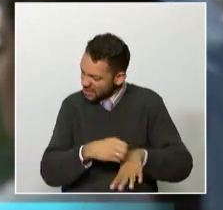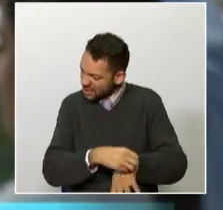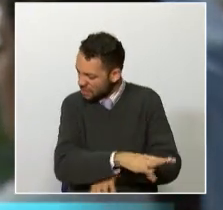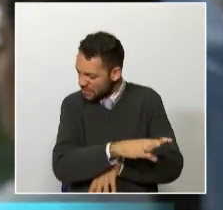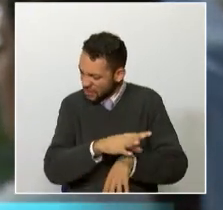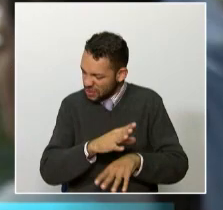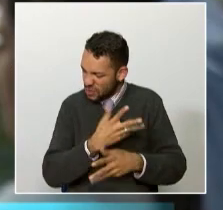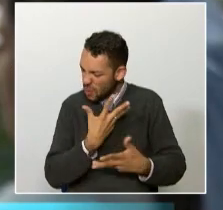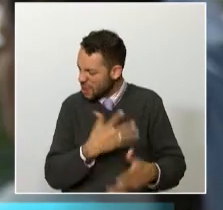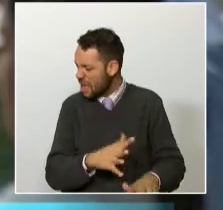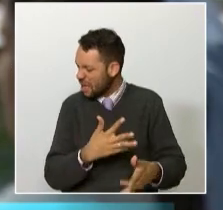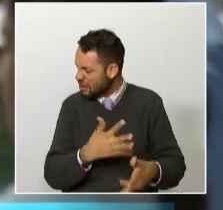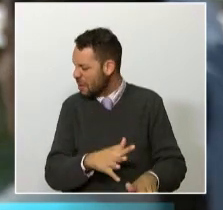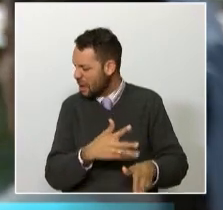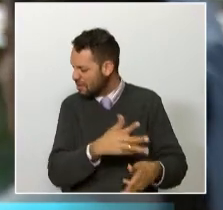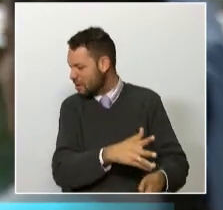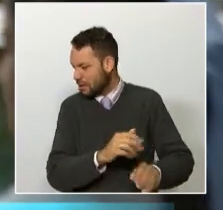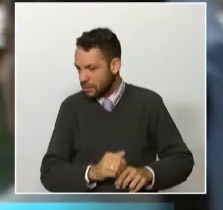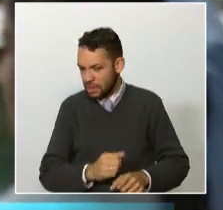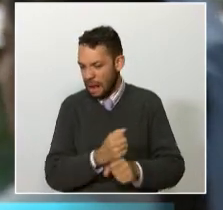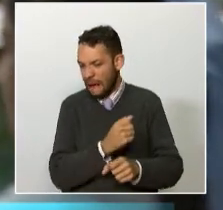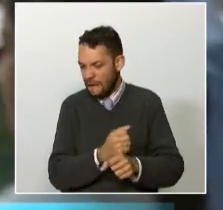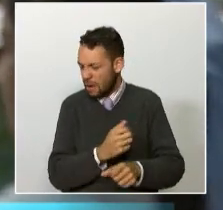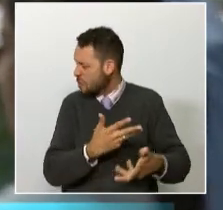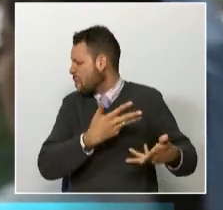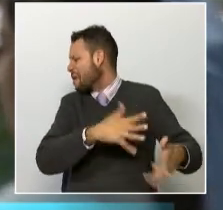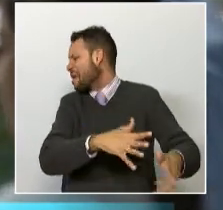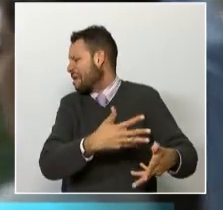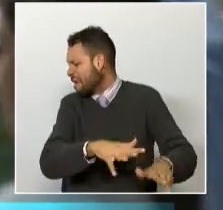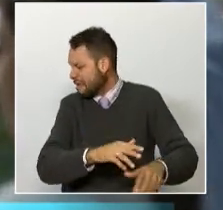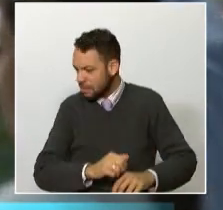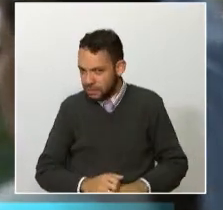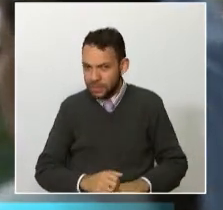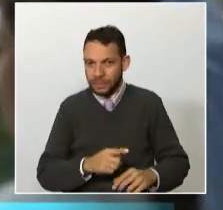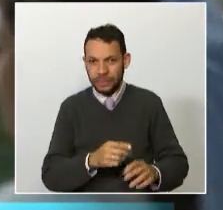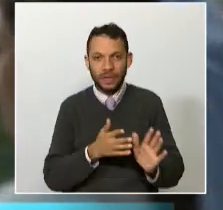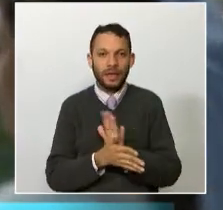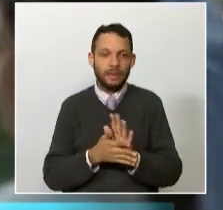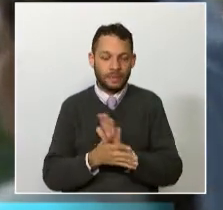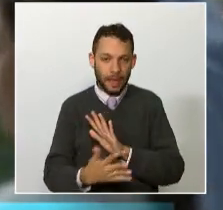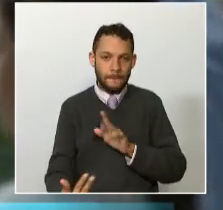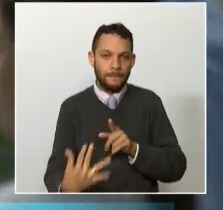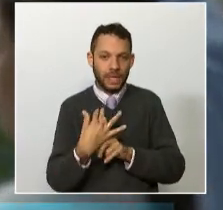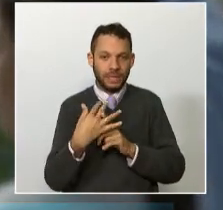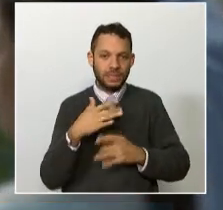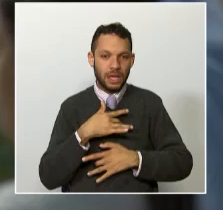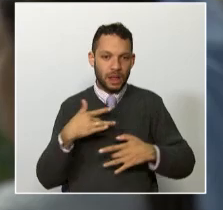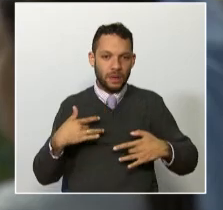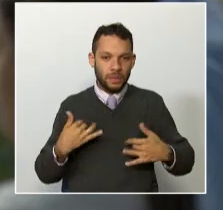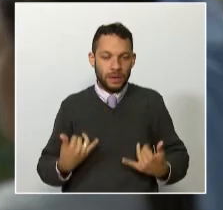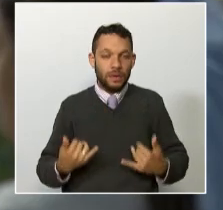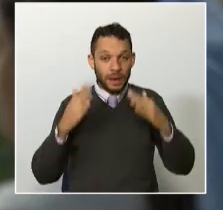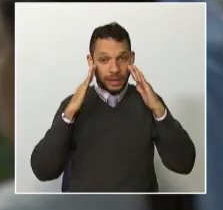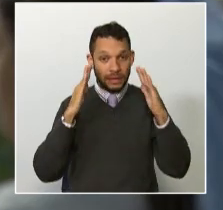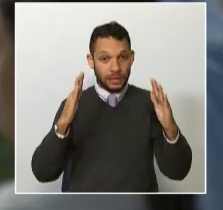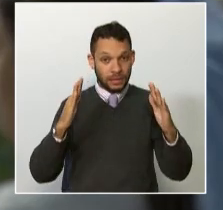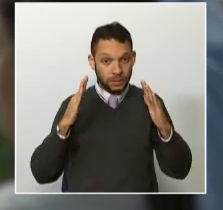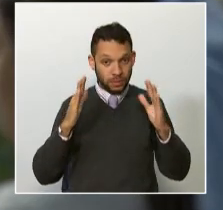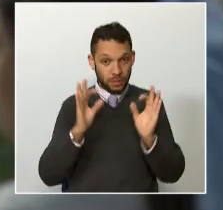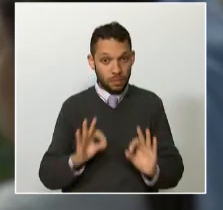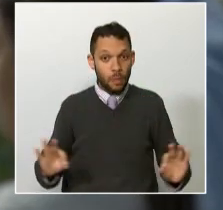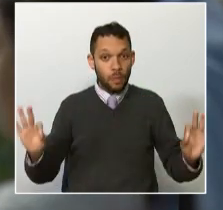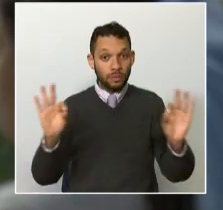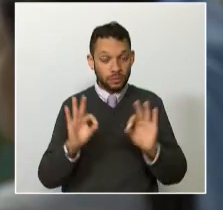ahí una cosa que le está afectando su salud. Y por eso yo quiero que ustedes entiendan la